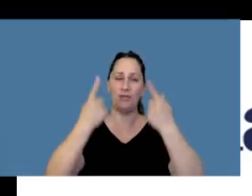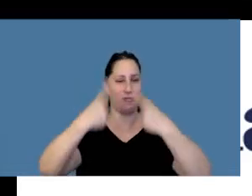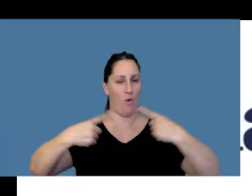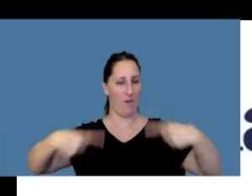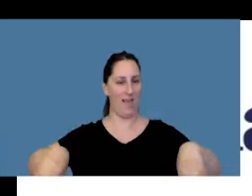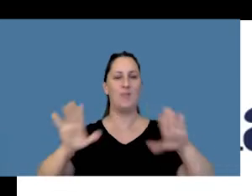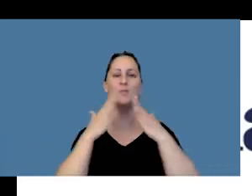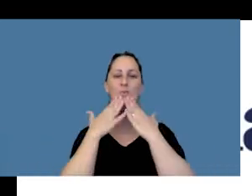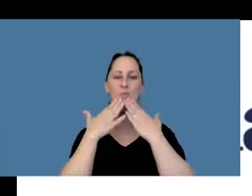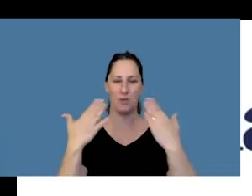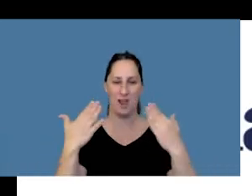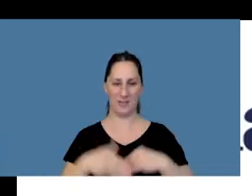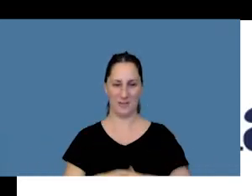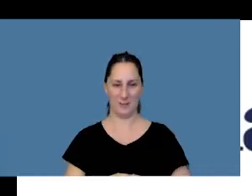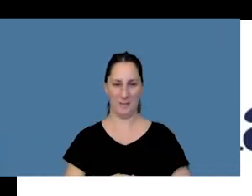Muchas gracias.